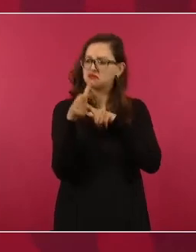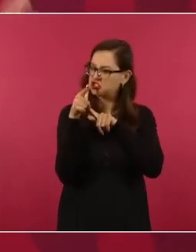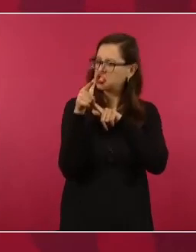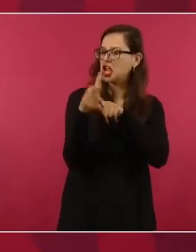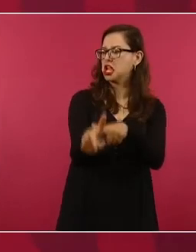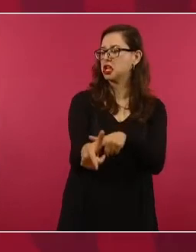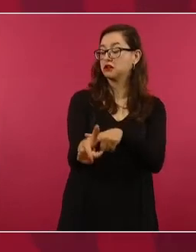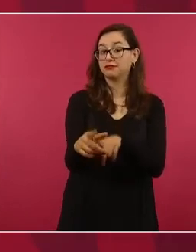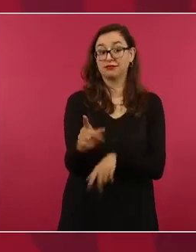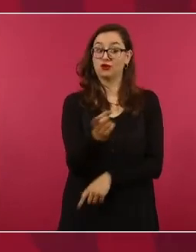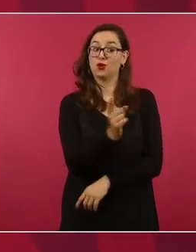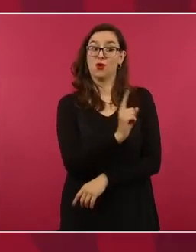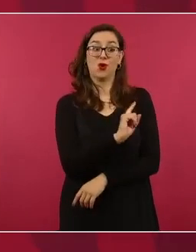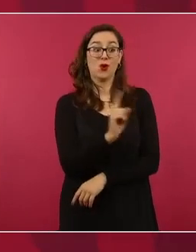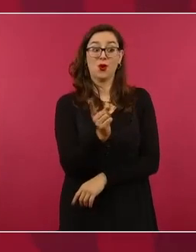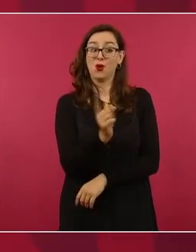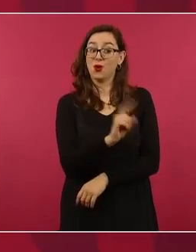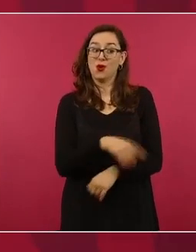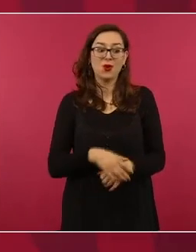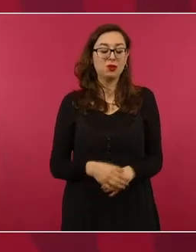no somos como ellos,